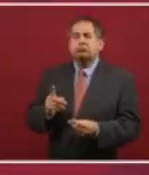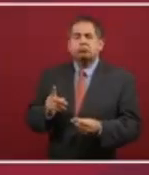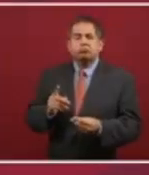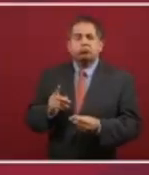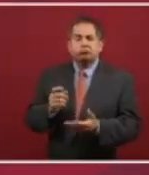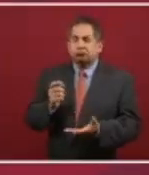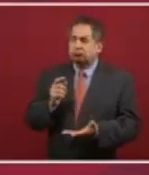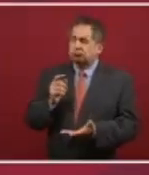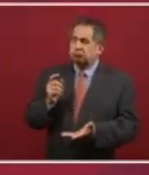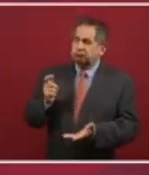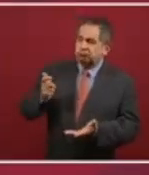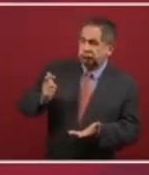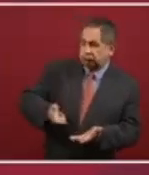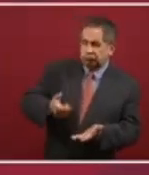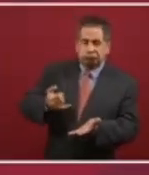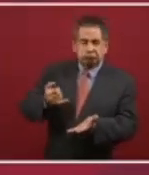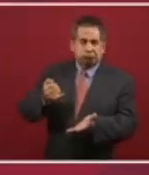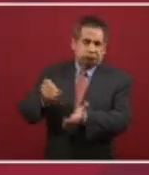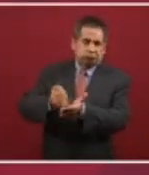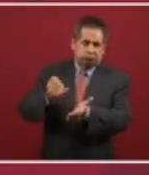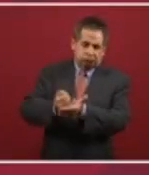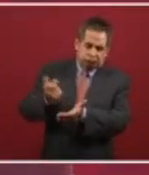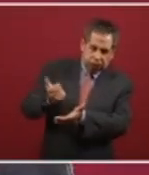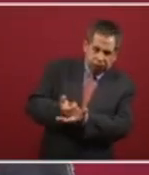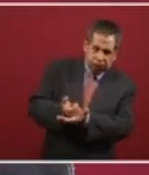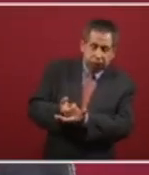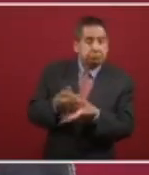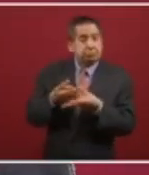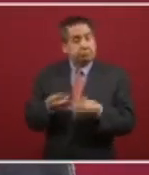con impuestos,